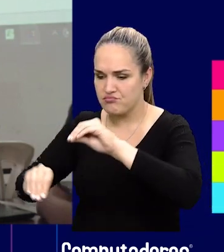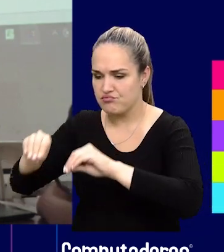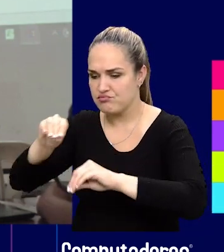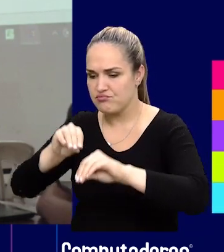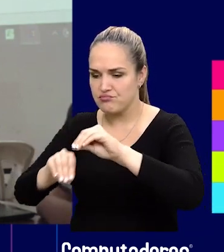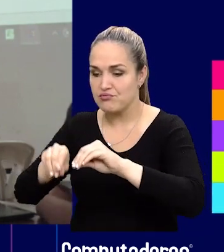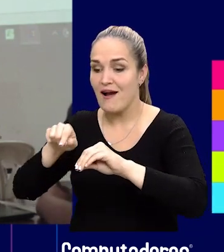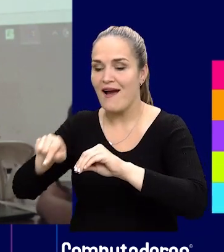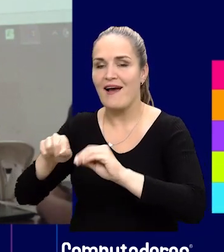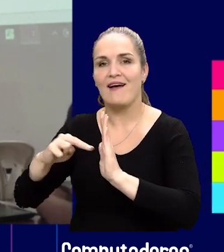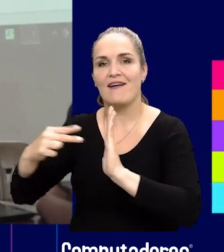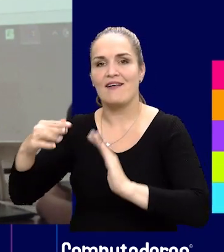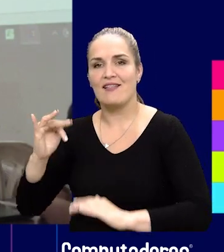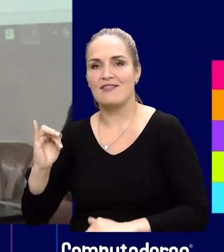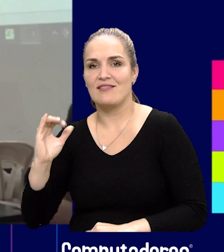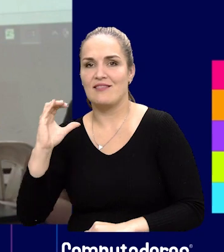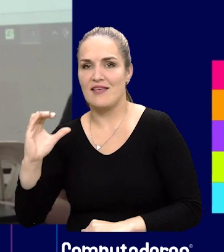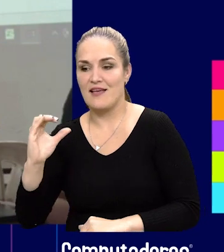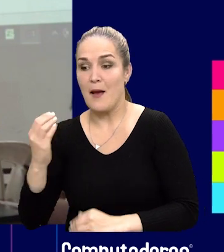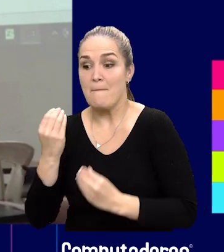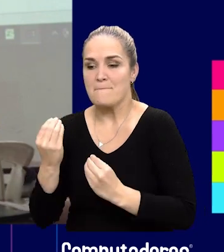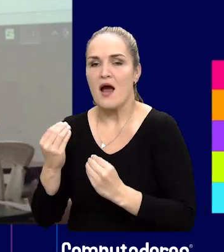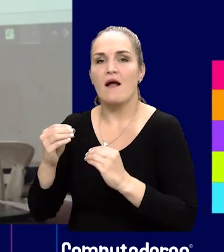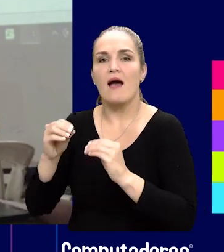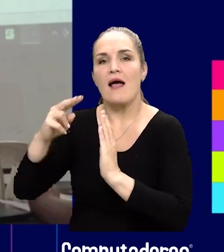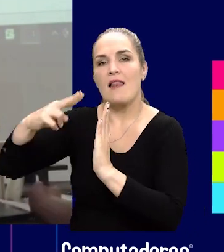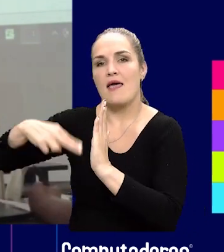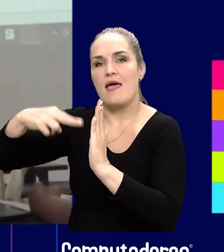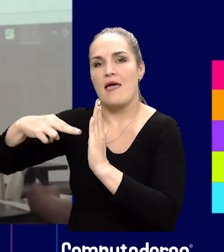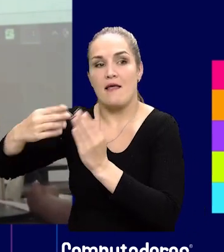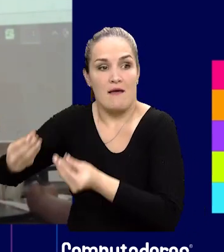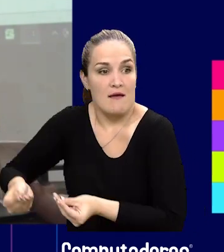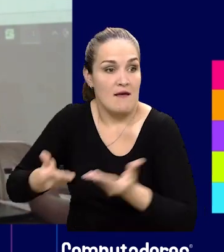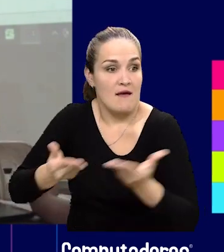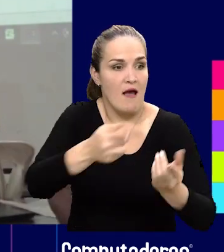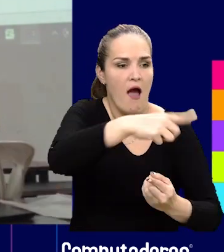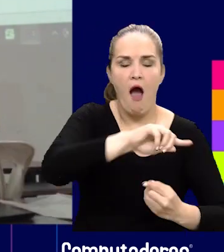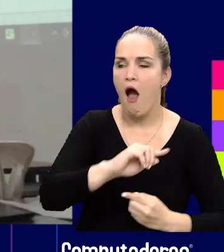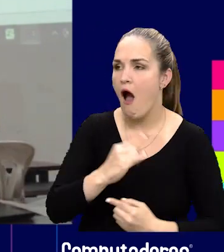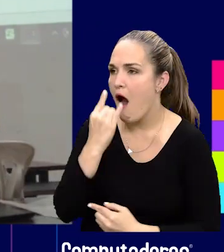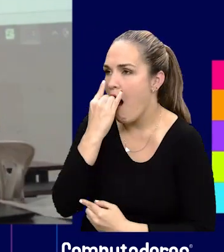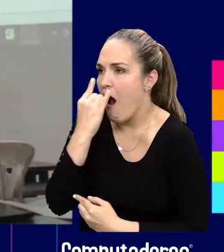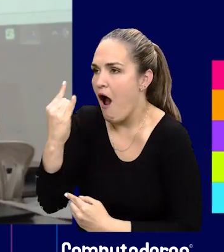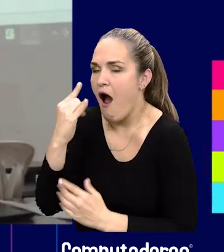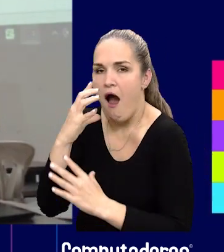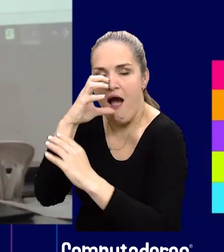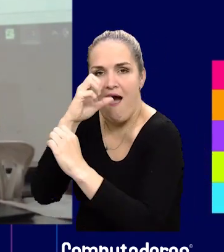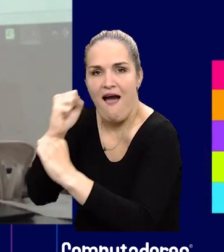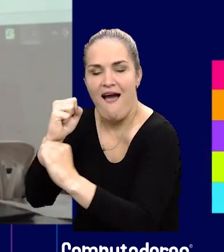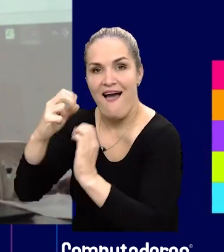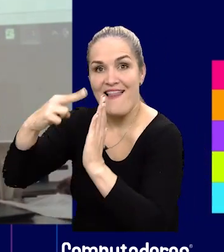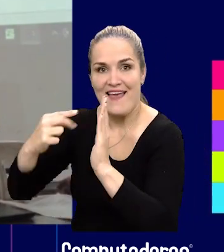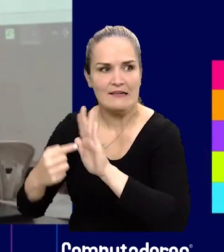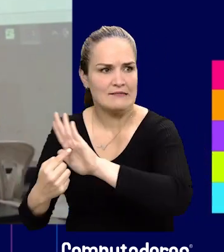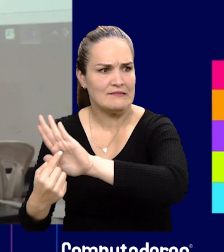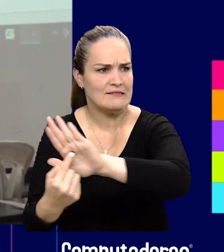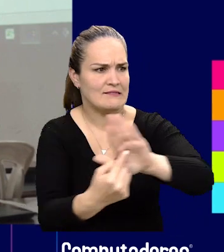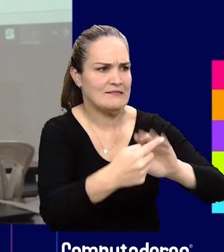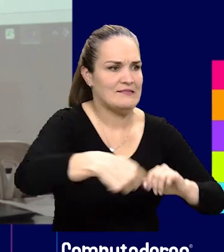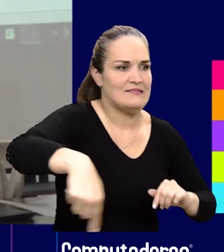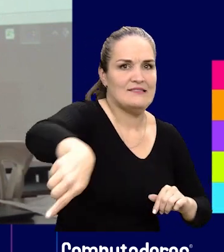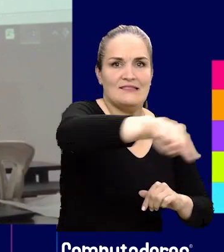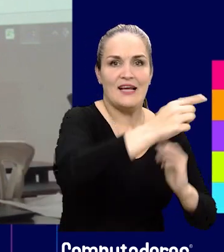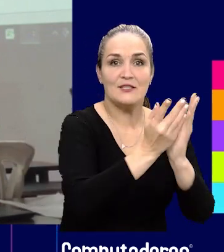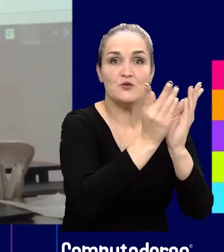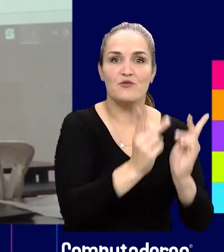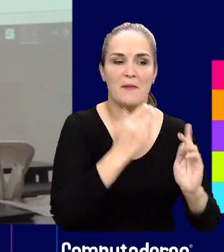TIC interactuar con distintos textos, buscando despertar el amor por la lectura y de manera interactiva mejorar